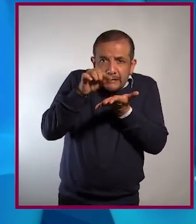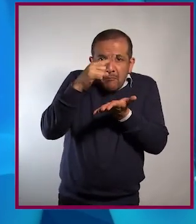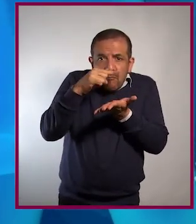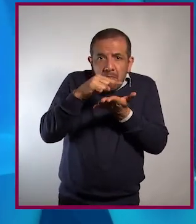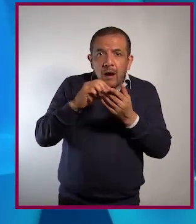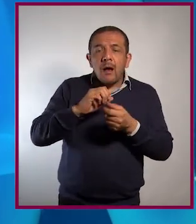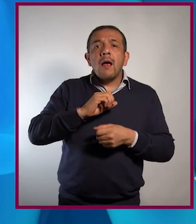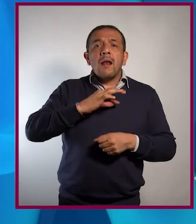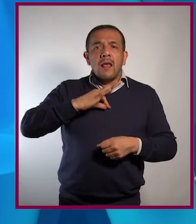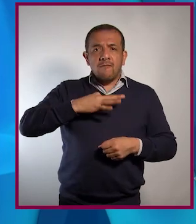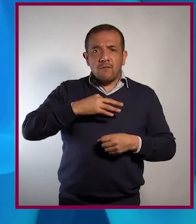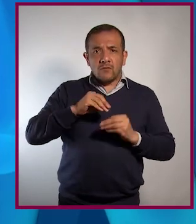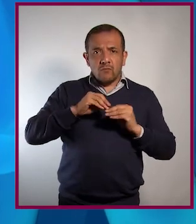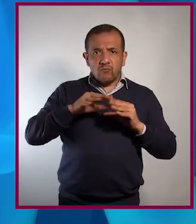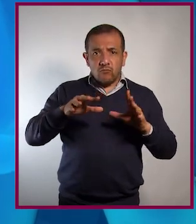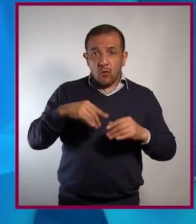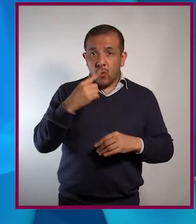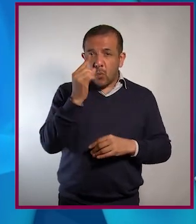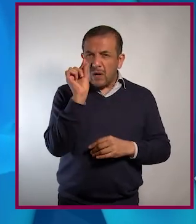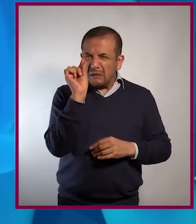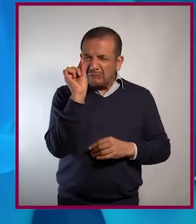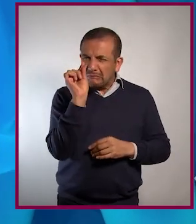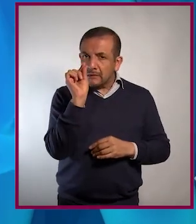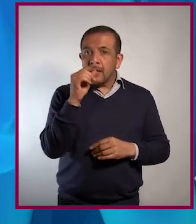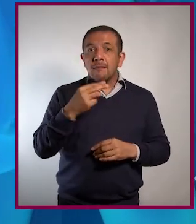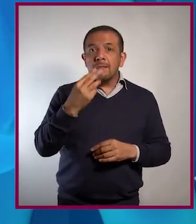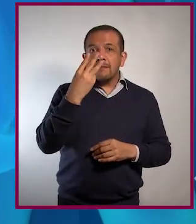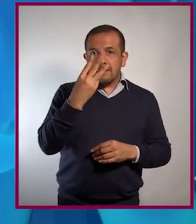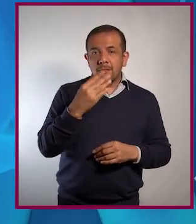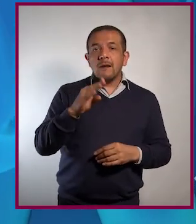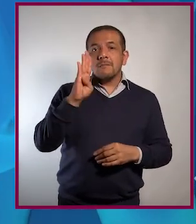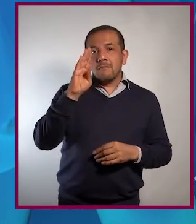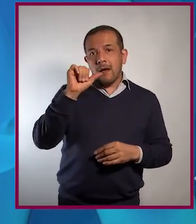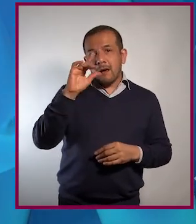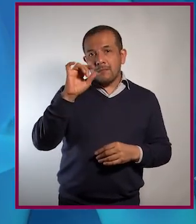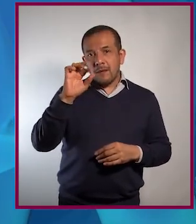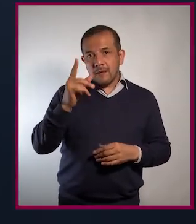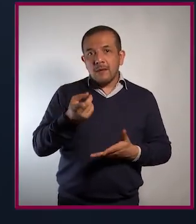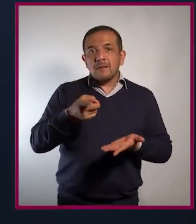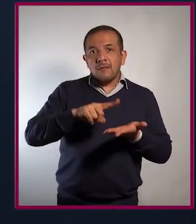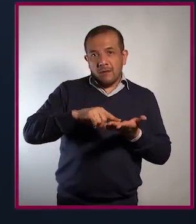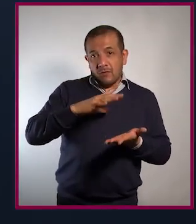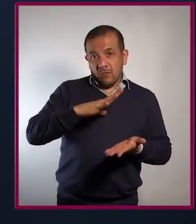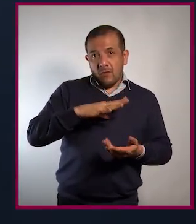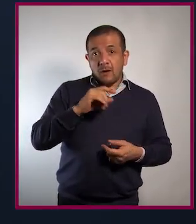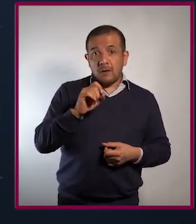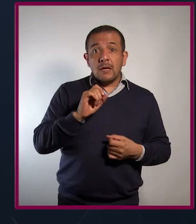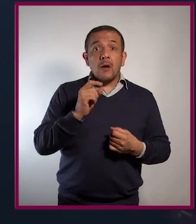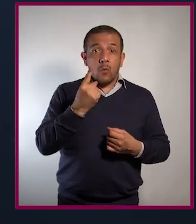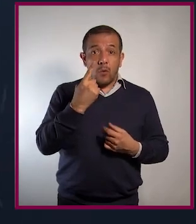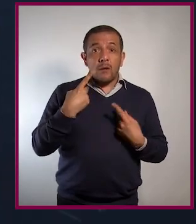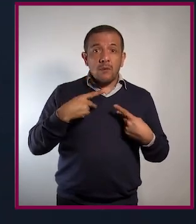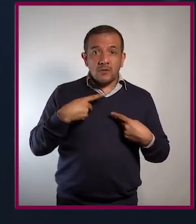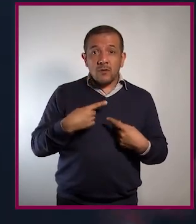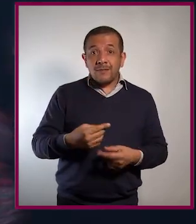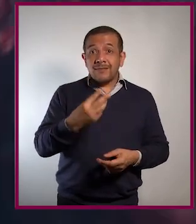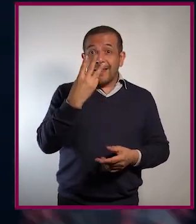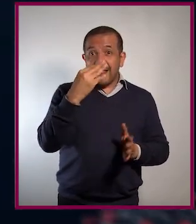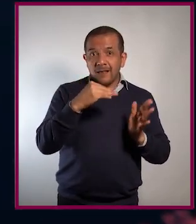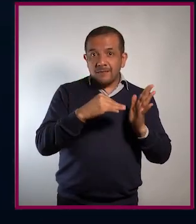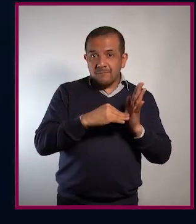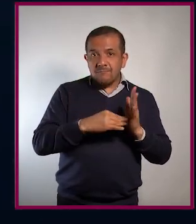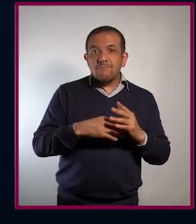la infección. Una microgota puede contener hasta 3 bacterias. Una persona puede expulsar 3.000